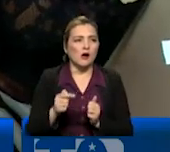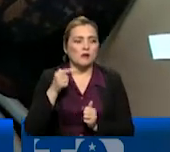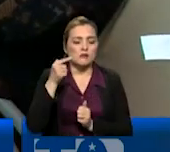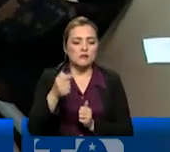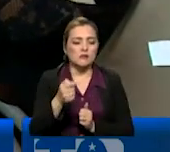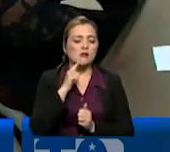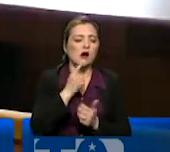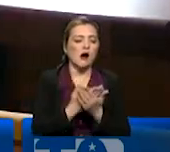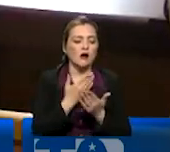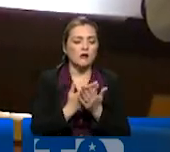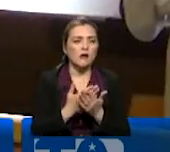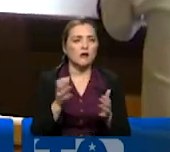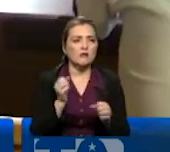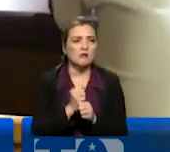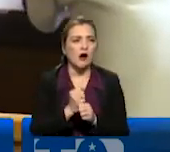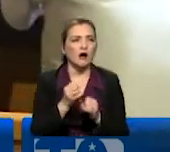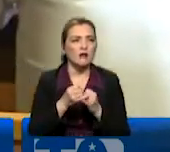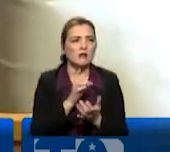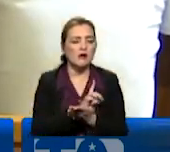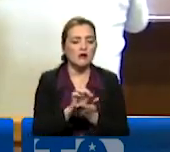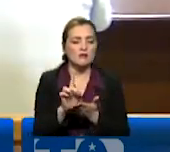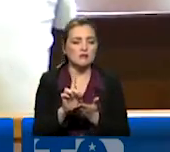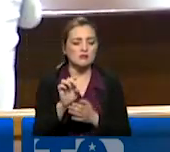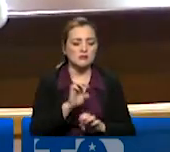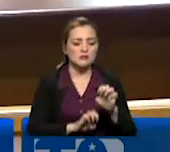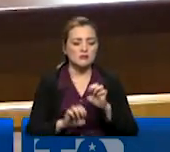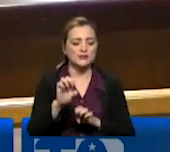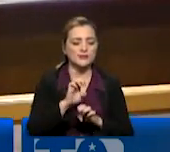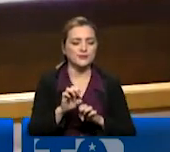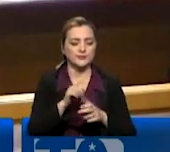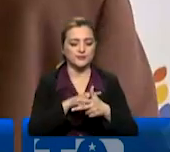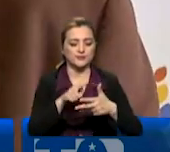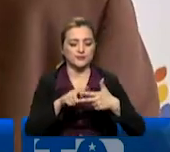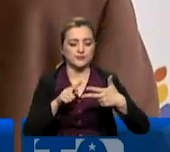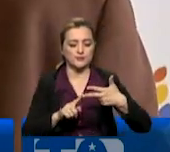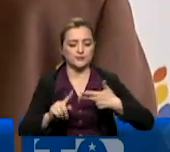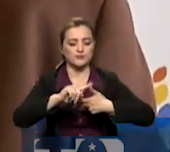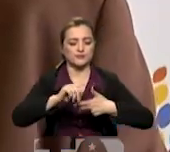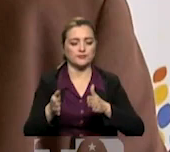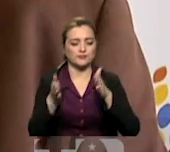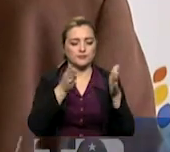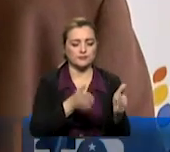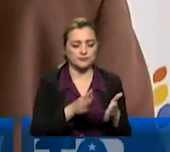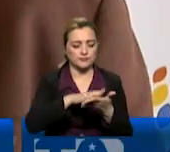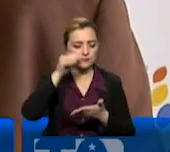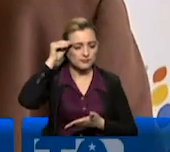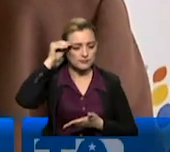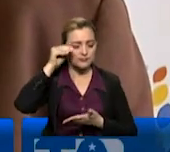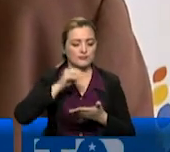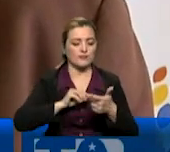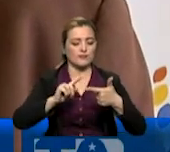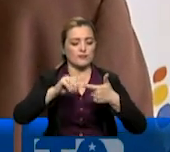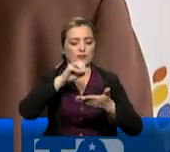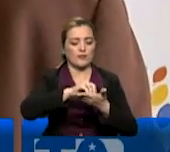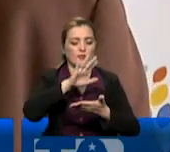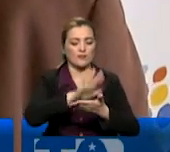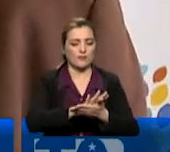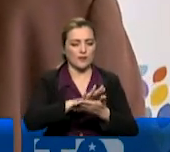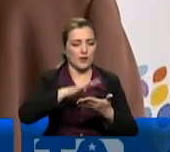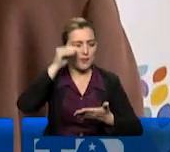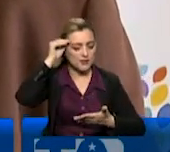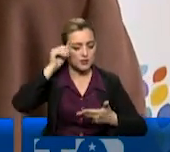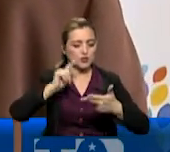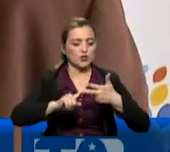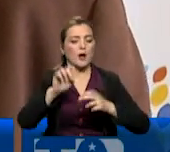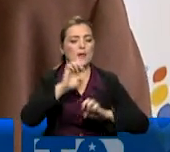que se realizó este fin de semana fueron evaluados en tres campos planificación del aprendizaje ejecución del aprendizaje y evaluación del